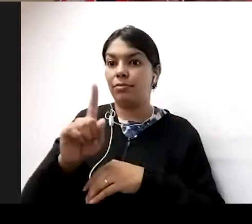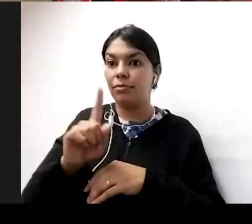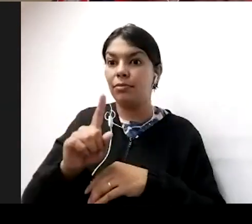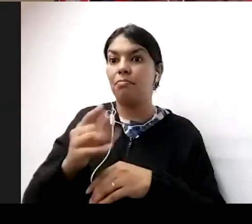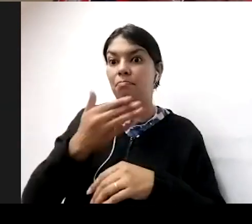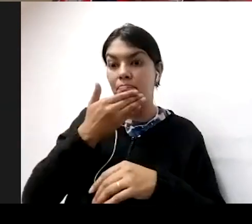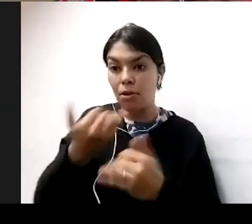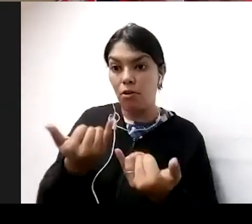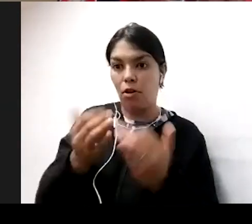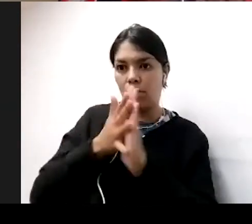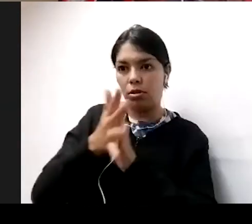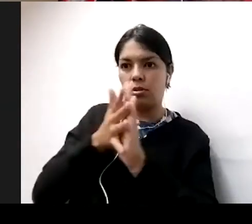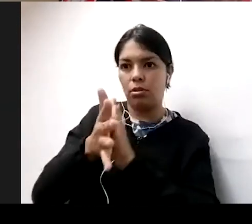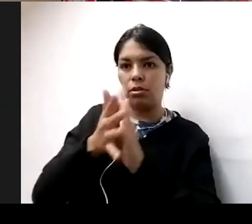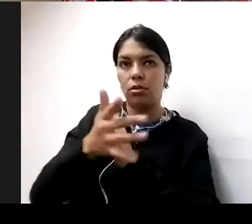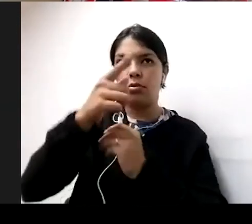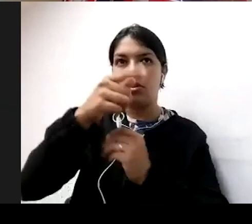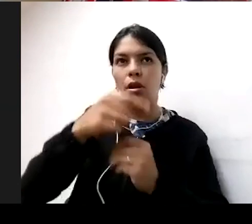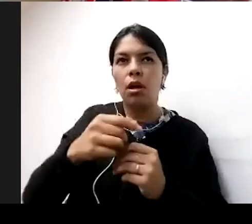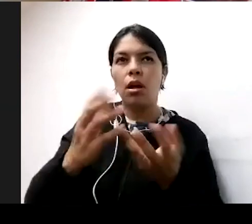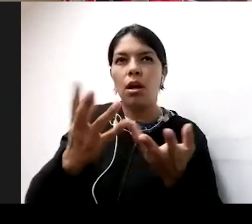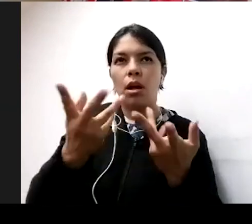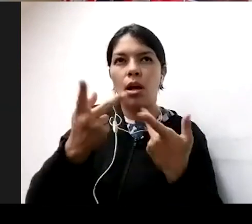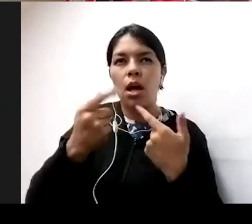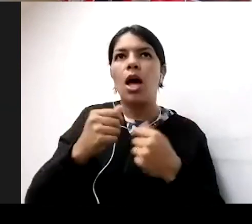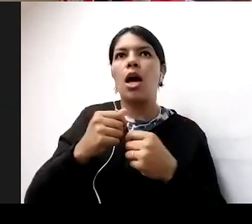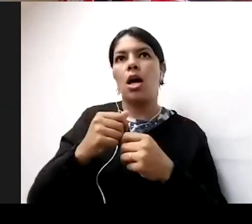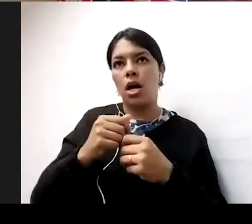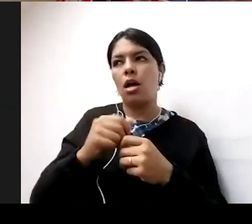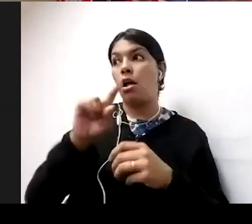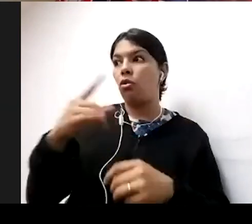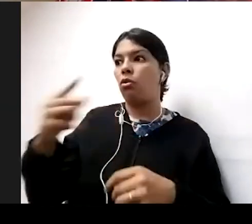que les están ofreciendo, ¿sí?